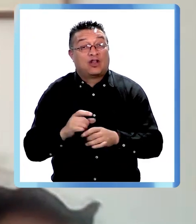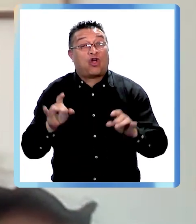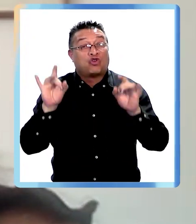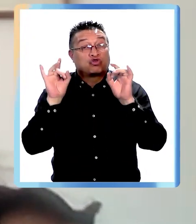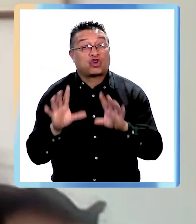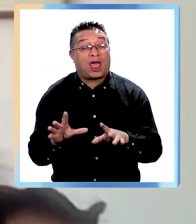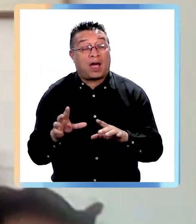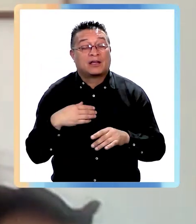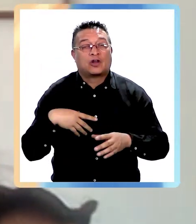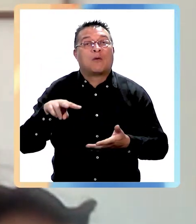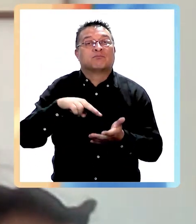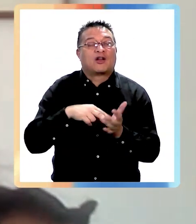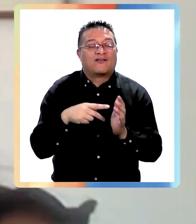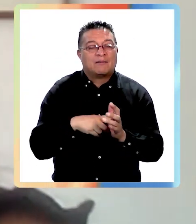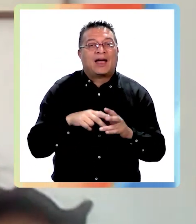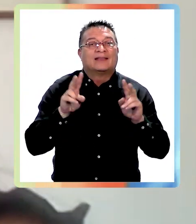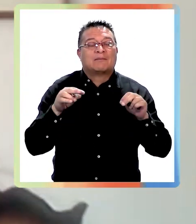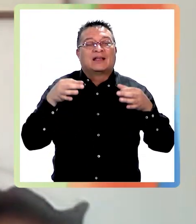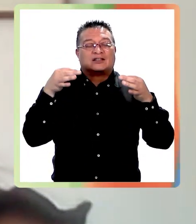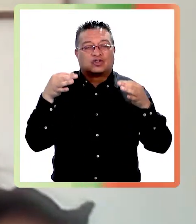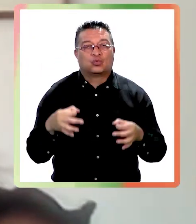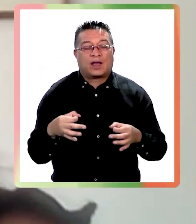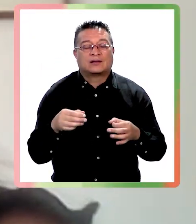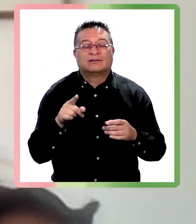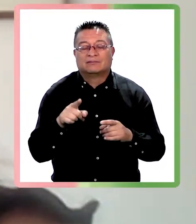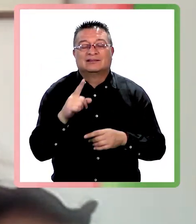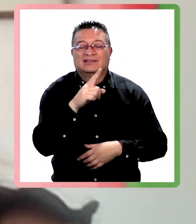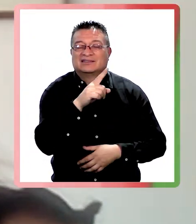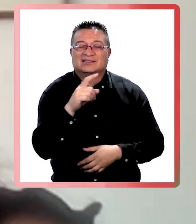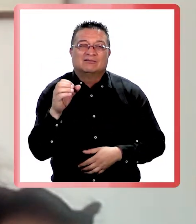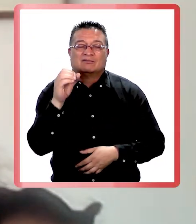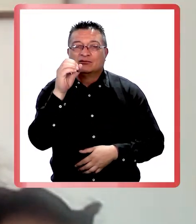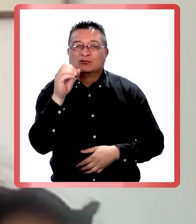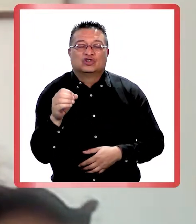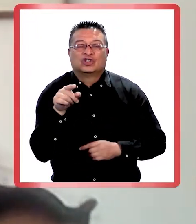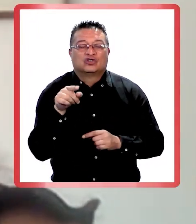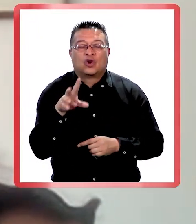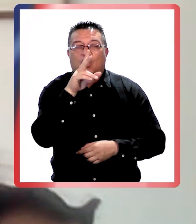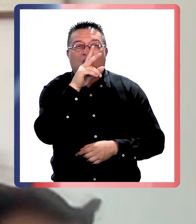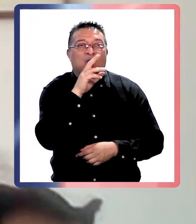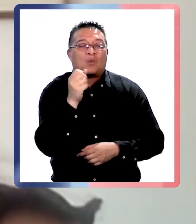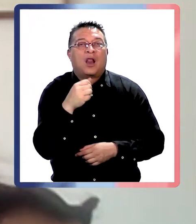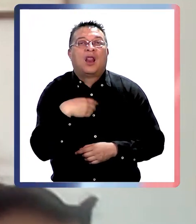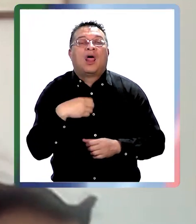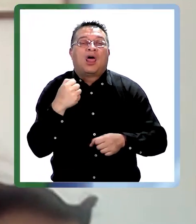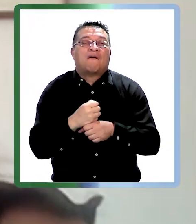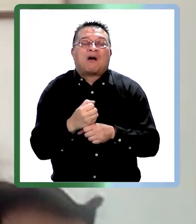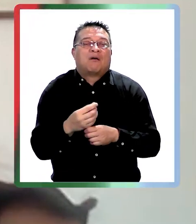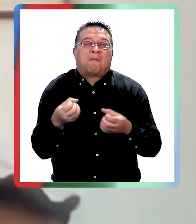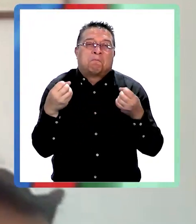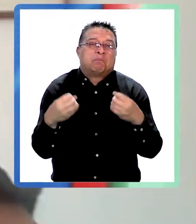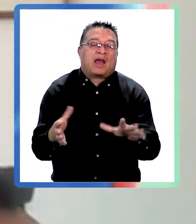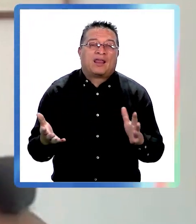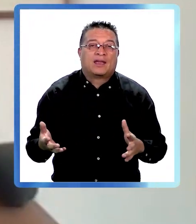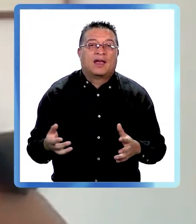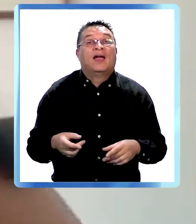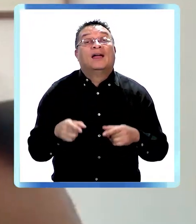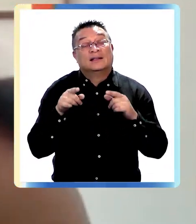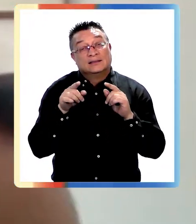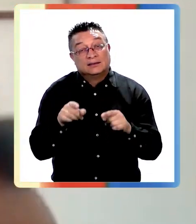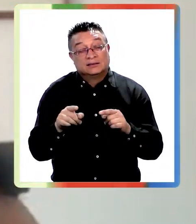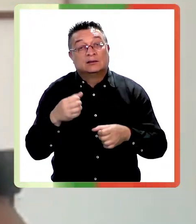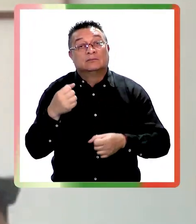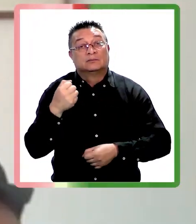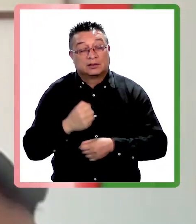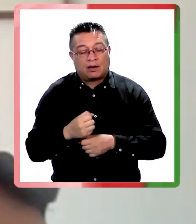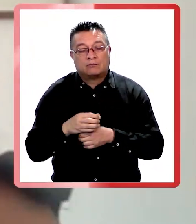Trabajarlo solamente los problemas como un problema de seguridad es absolutamente tapar el sol con un dedo. Entonces necesitamos en